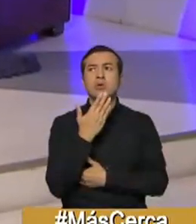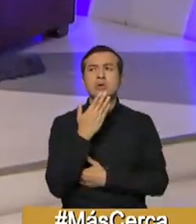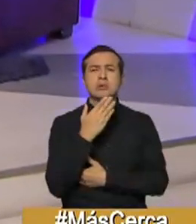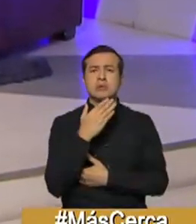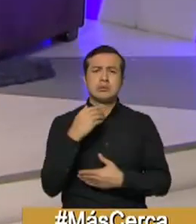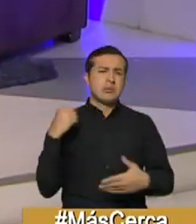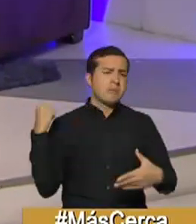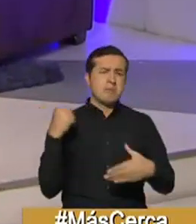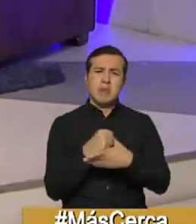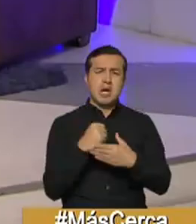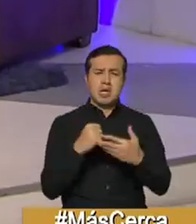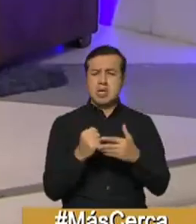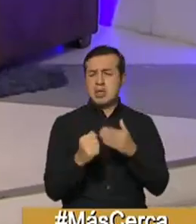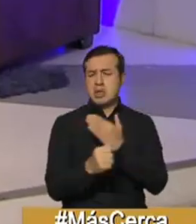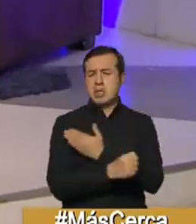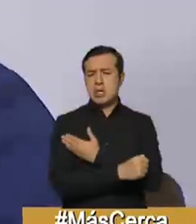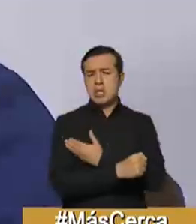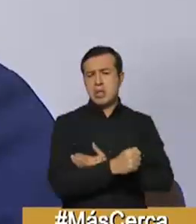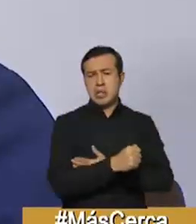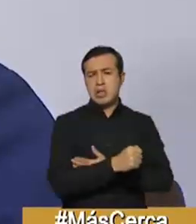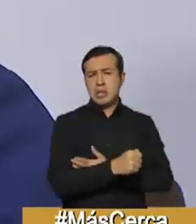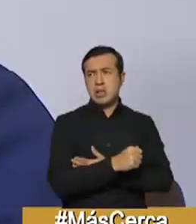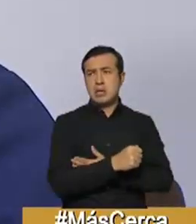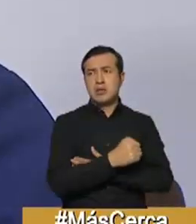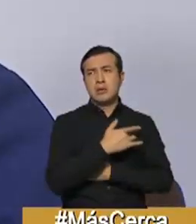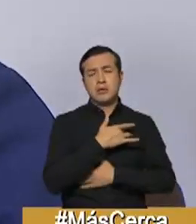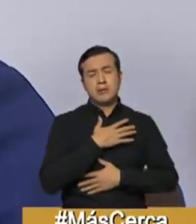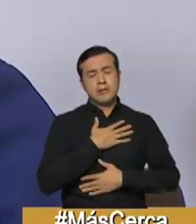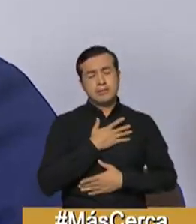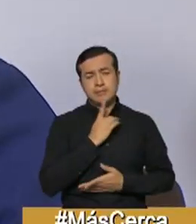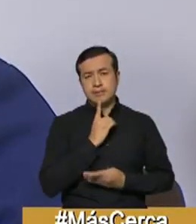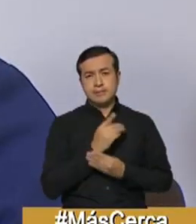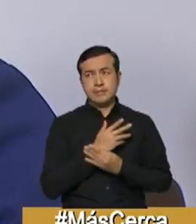realmente. Le atropellaron lastimosamente.